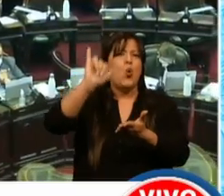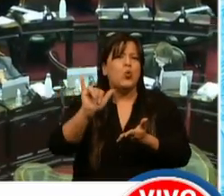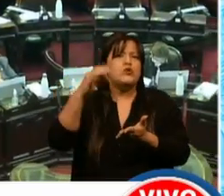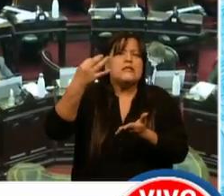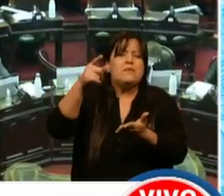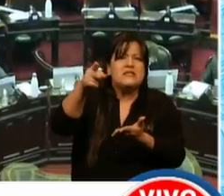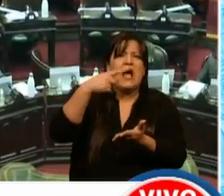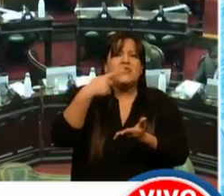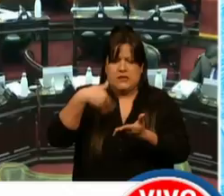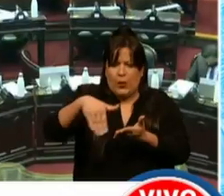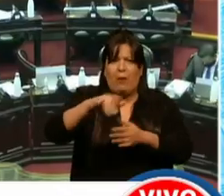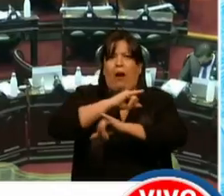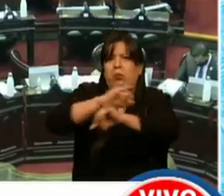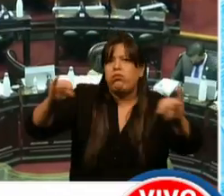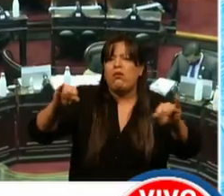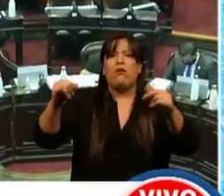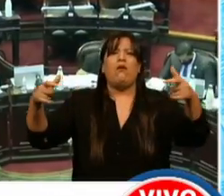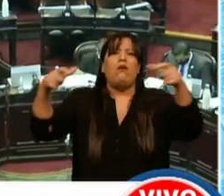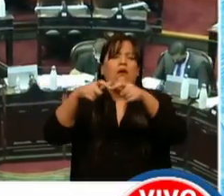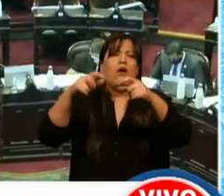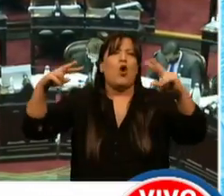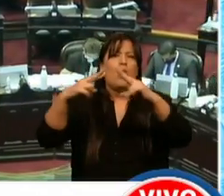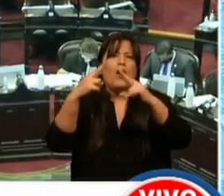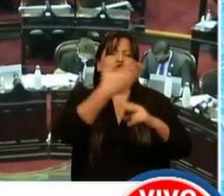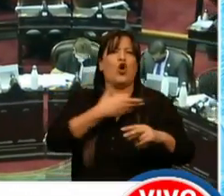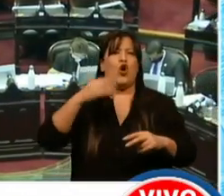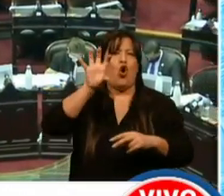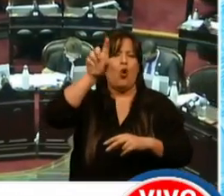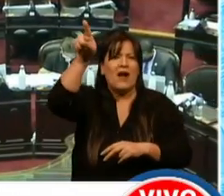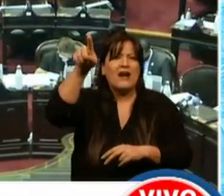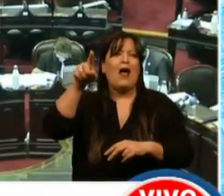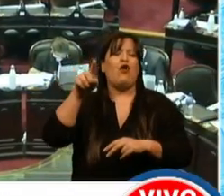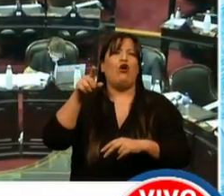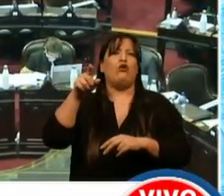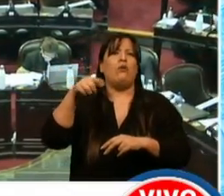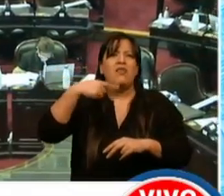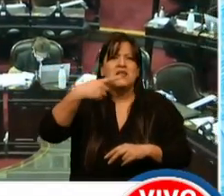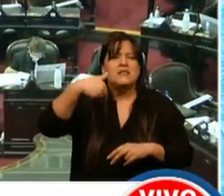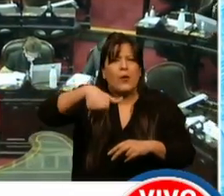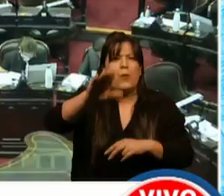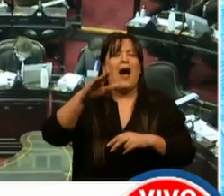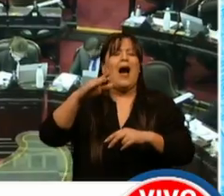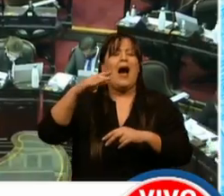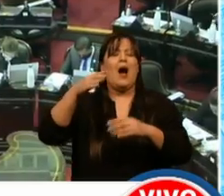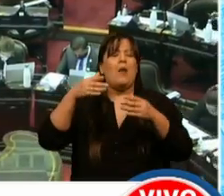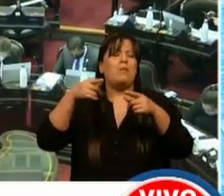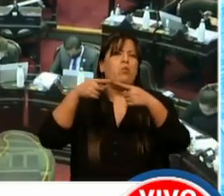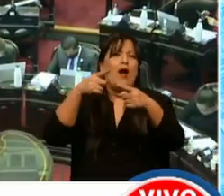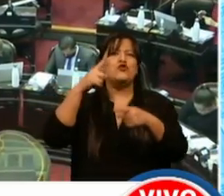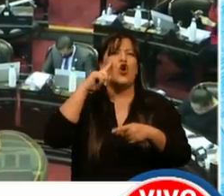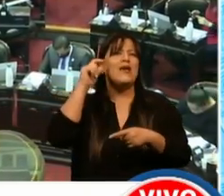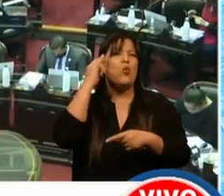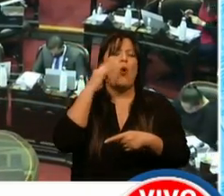que se iba a anunciar en un encuentro de gobernadores del norte grande que se iba a llevar a cabo en puerto iguazú el 30 de abril pasado